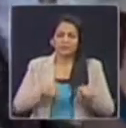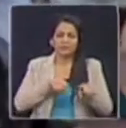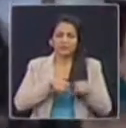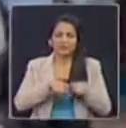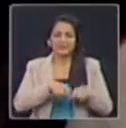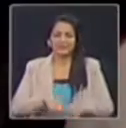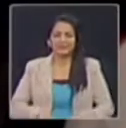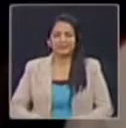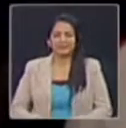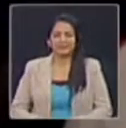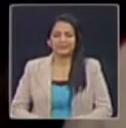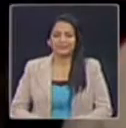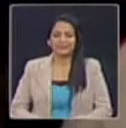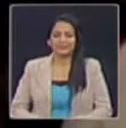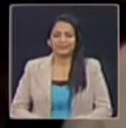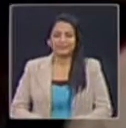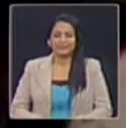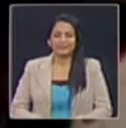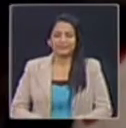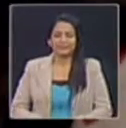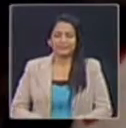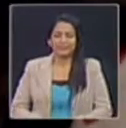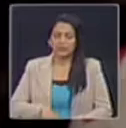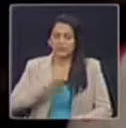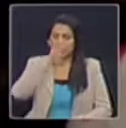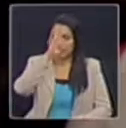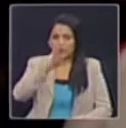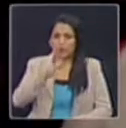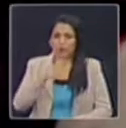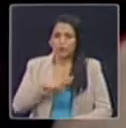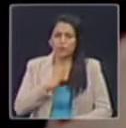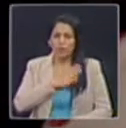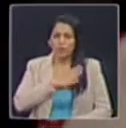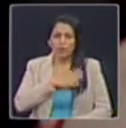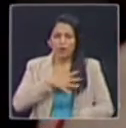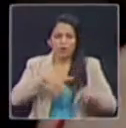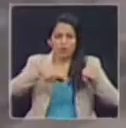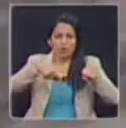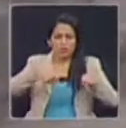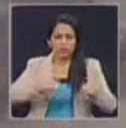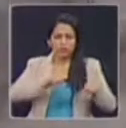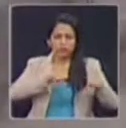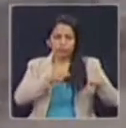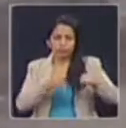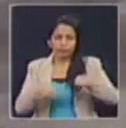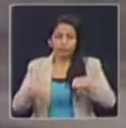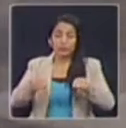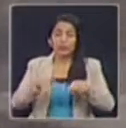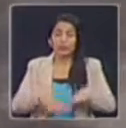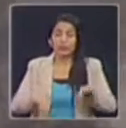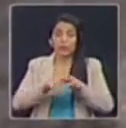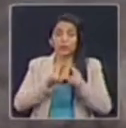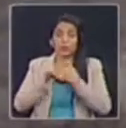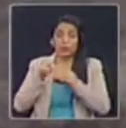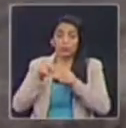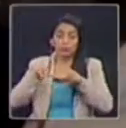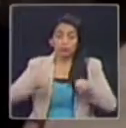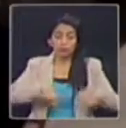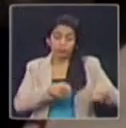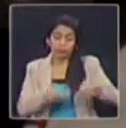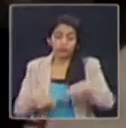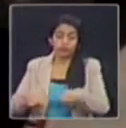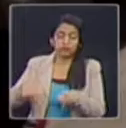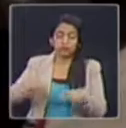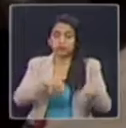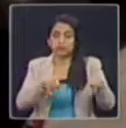es nada, es imposible. Tienes que ir seguro, tienes que conocer la pista para no cometer errores. Ah, apoyado es lo mejor,